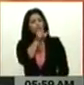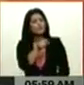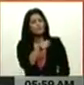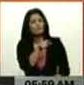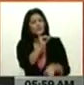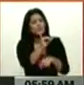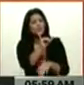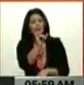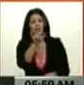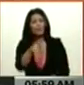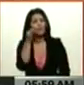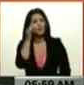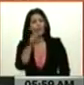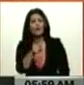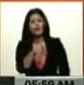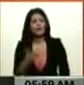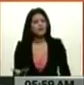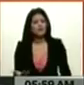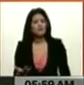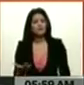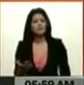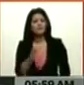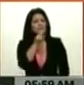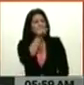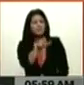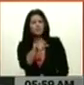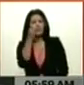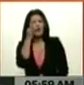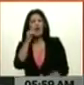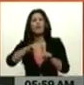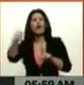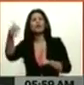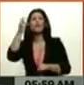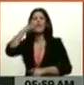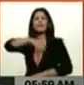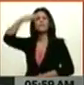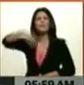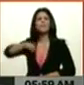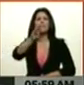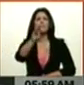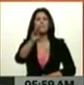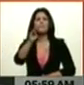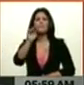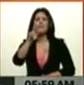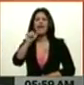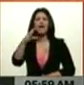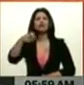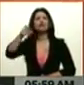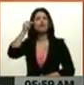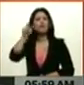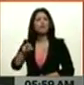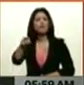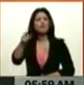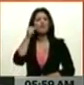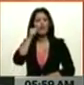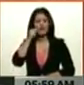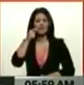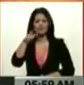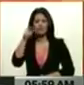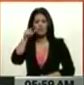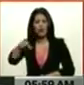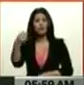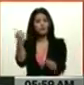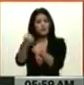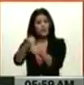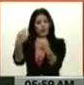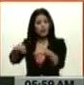¿Y tú? Porque la teniente Bracho, ¿qué es el apellido de ella? Esa chama trabaja.